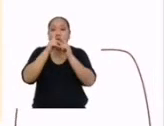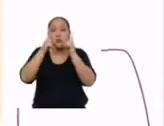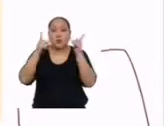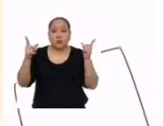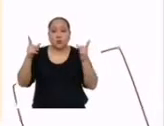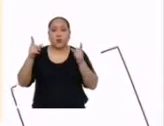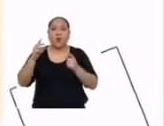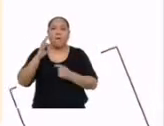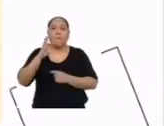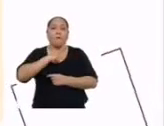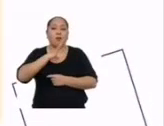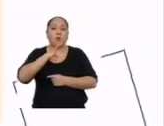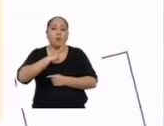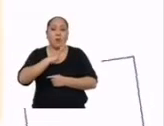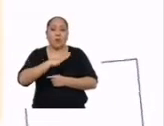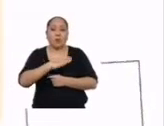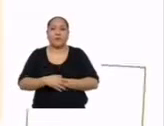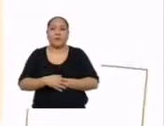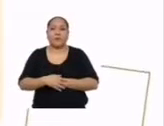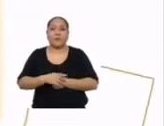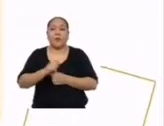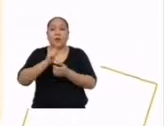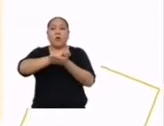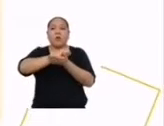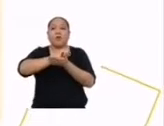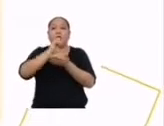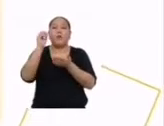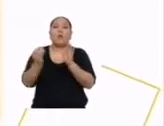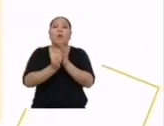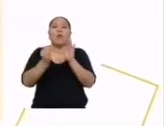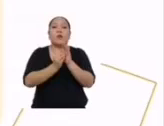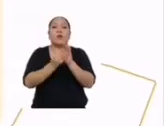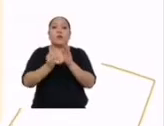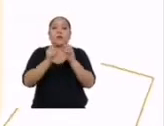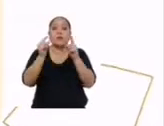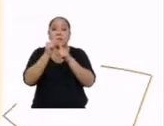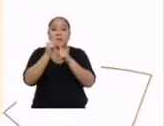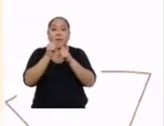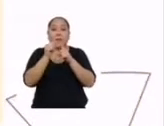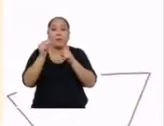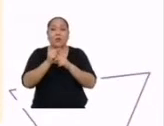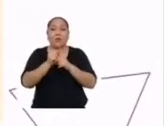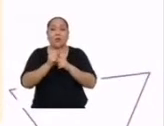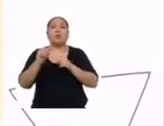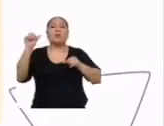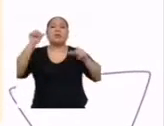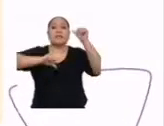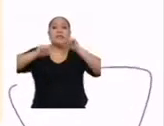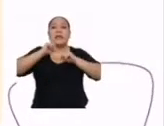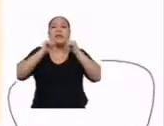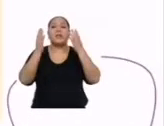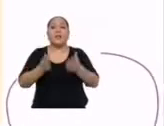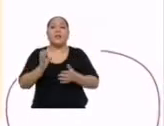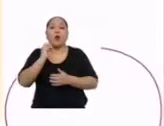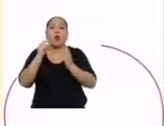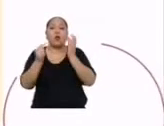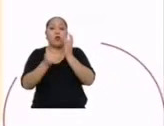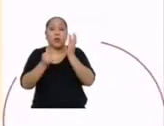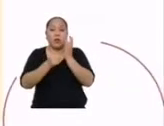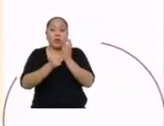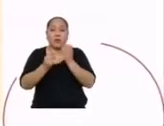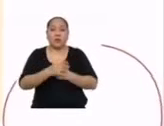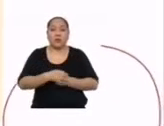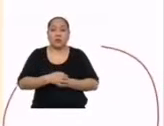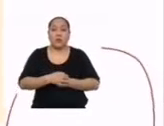Pueden emplear términos técnicos o científicos, si aseguras que tu audiencia los entenderá. Y por supuesto, no